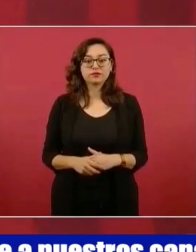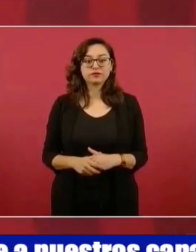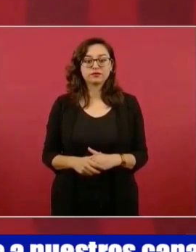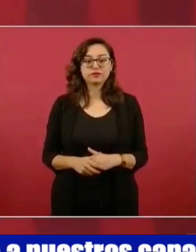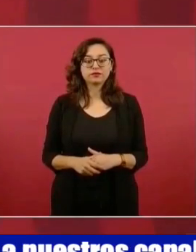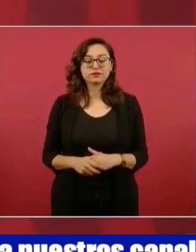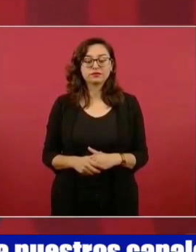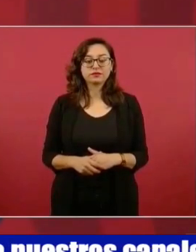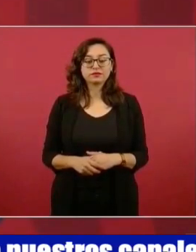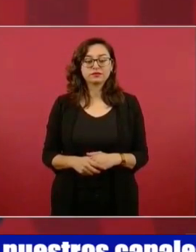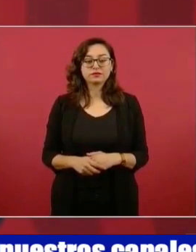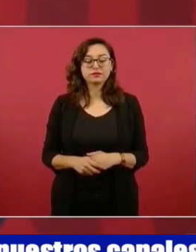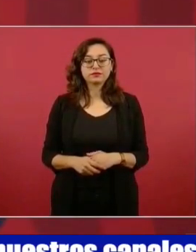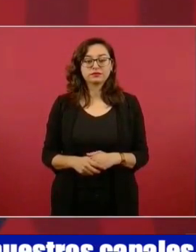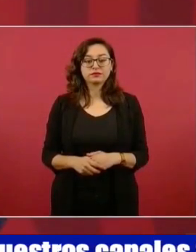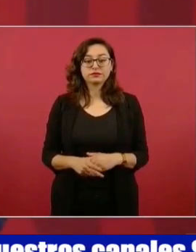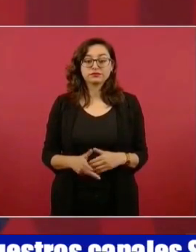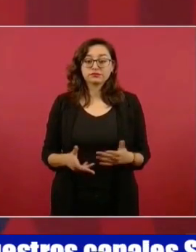Entonces,